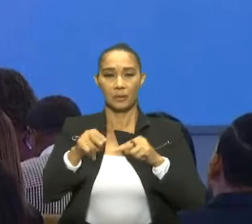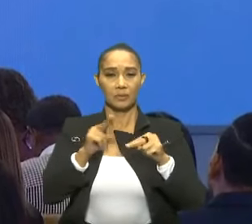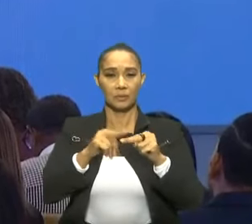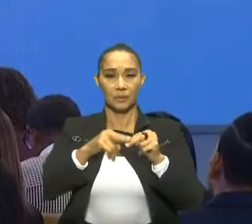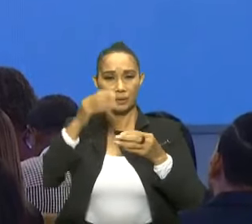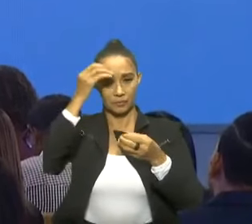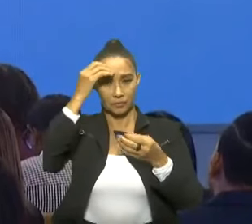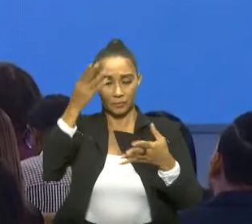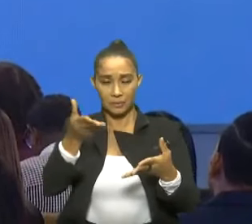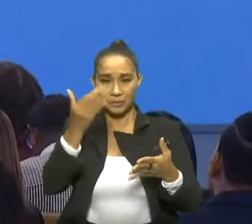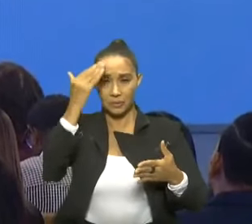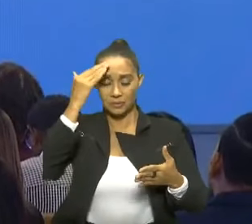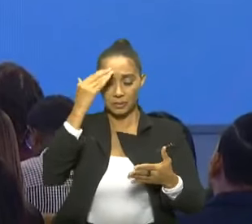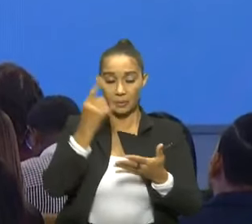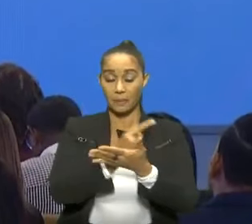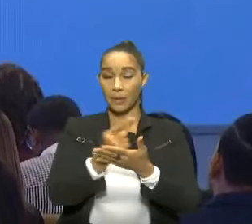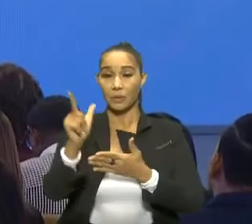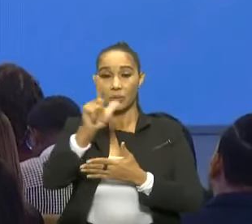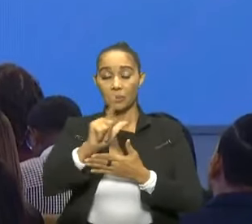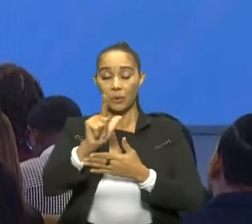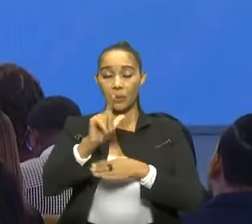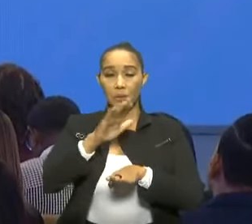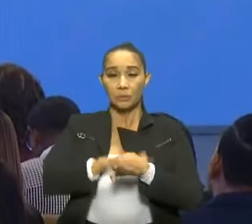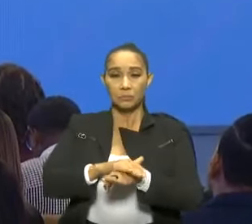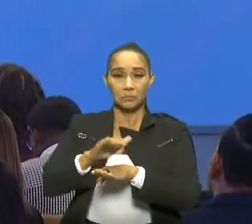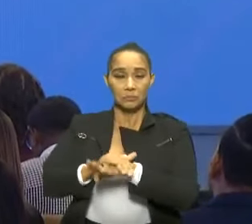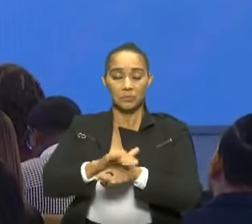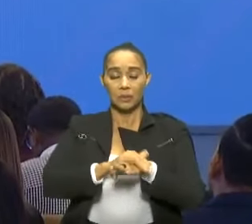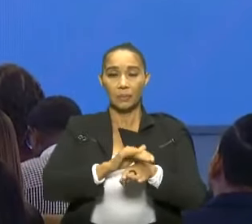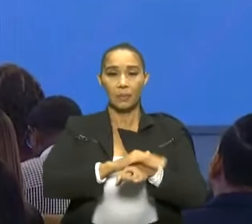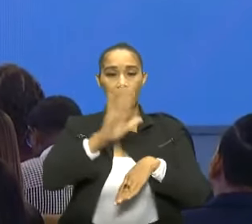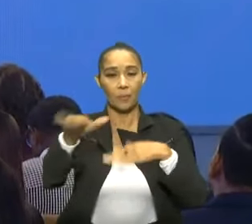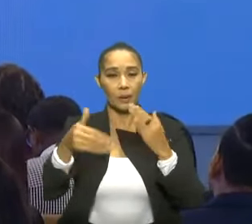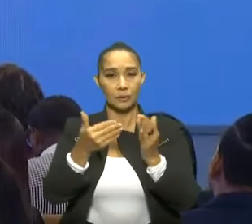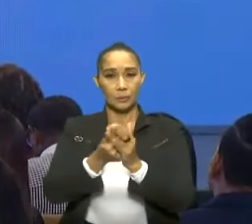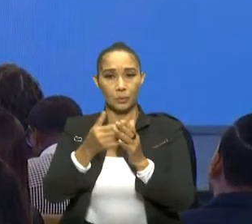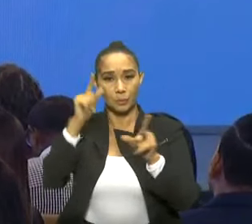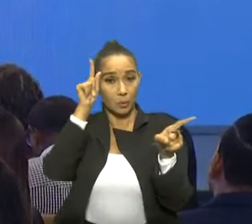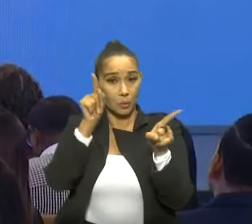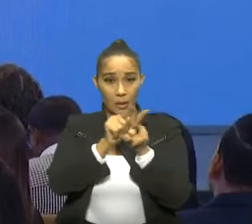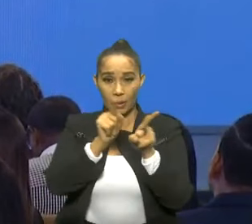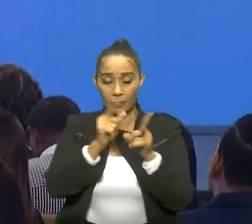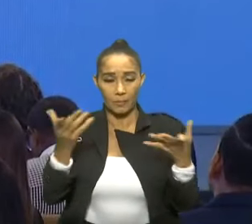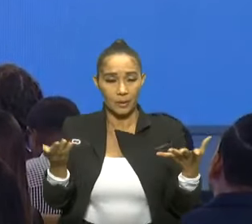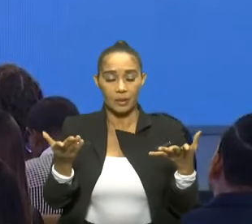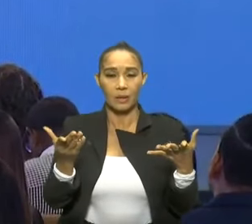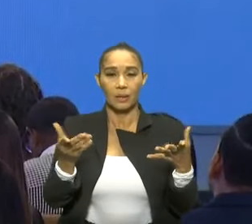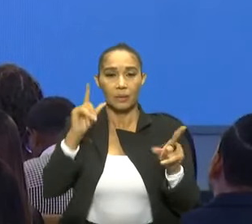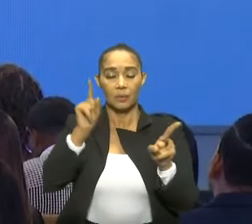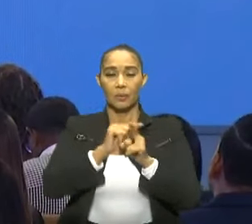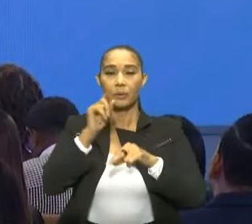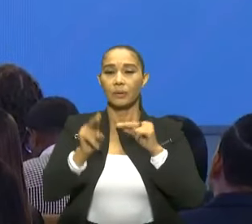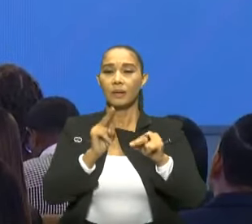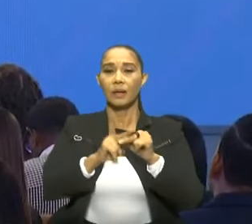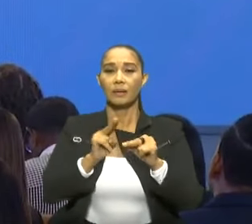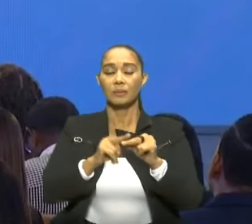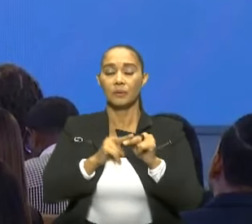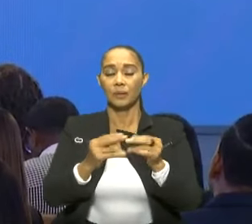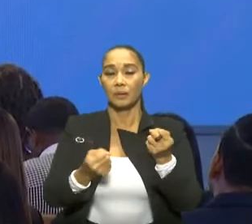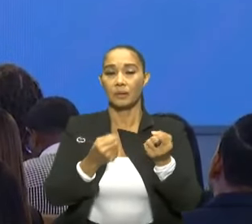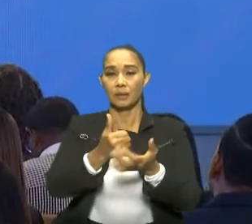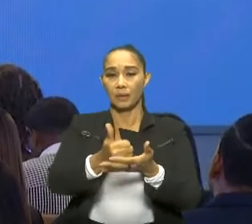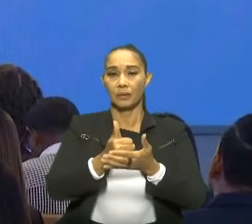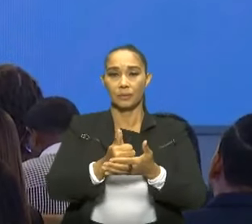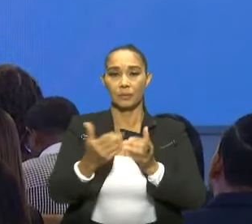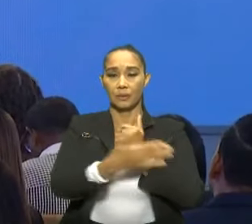nacional y a partir del próximo lunes llamamos a todo un gran acuerdo, un gran pacto nacional a favor de